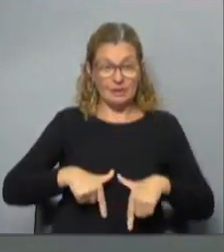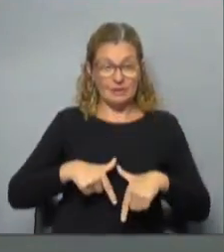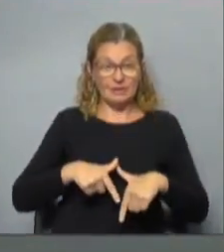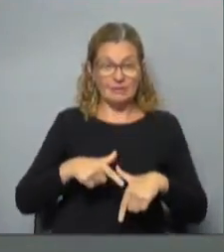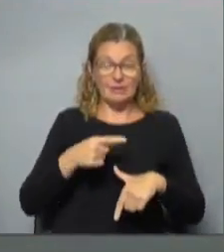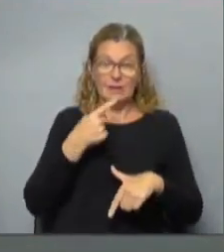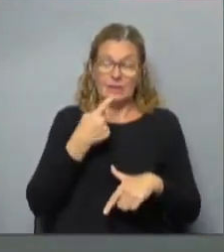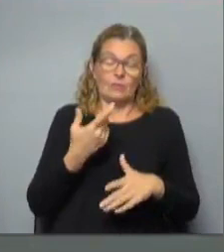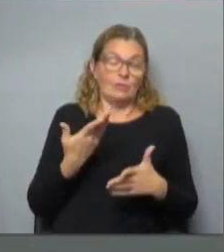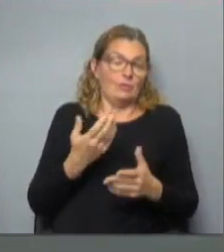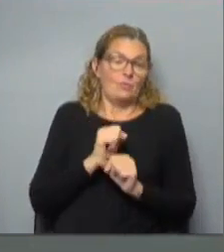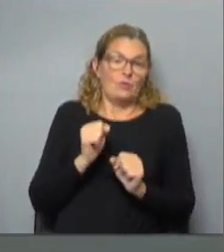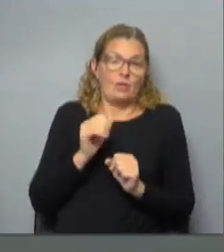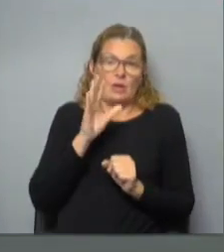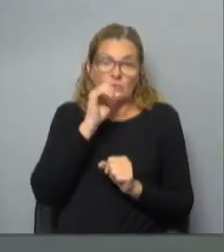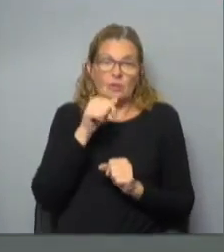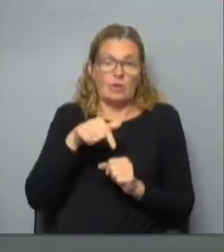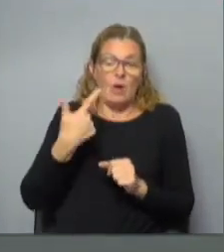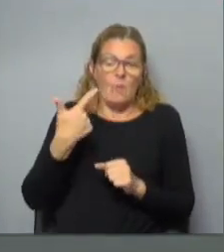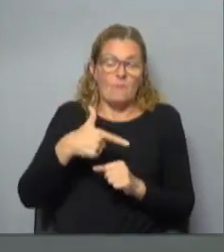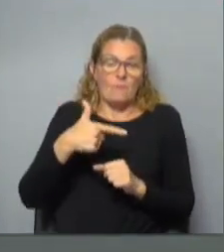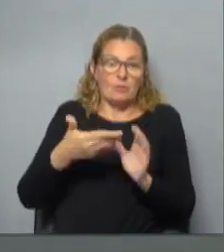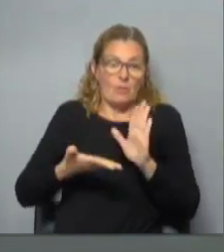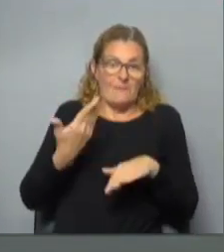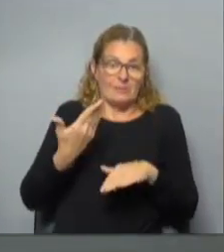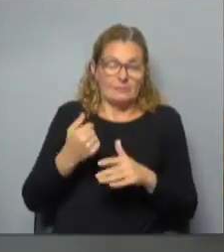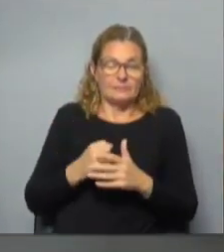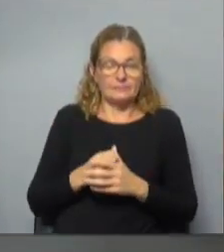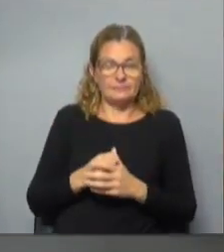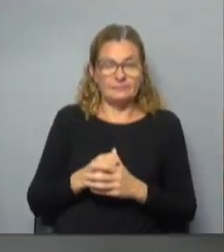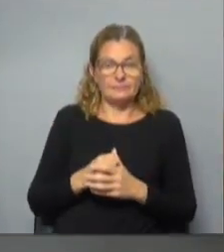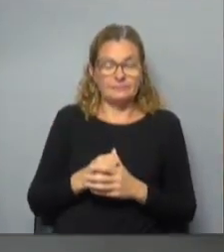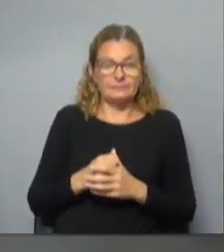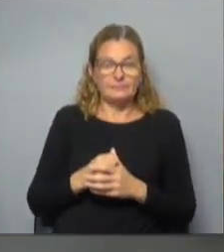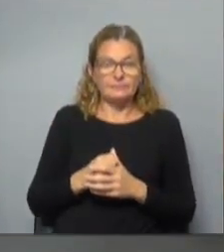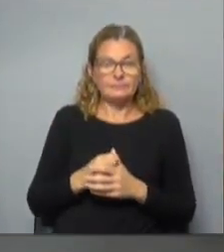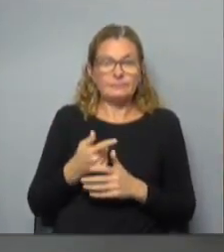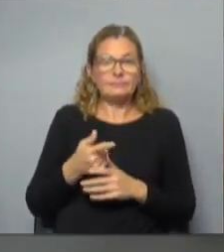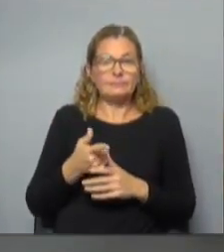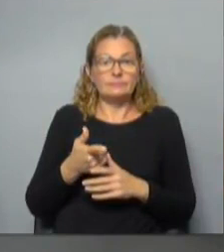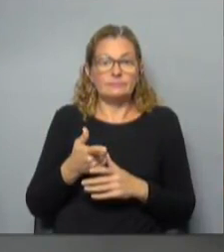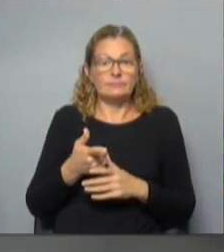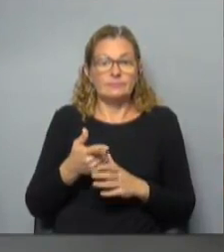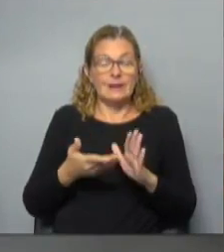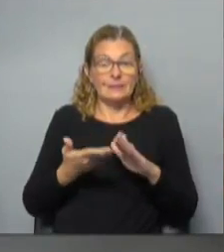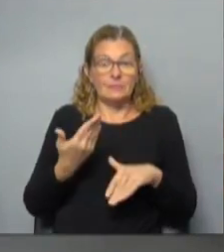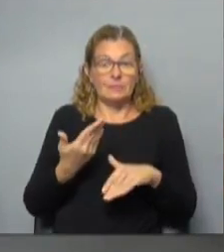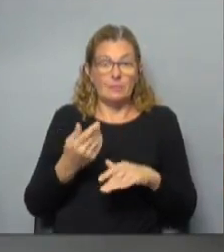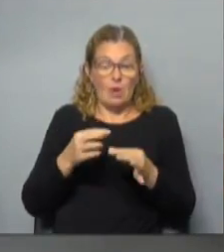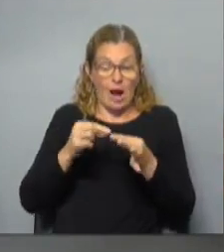esto era inevitable en función de los recientes aumentos de los combustibles lamentablemente tenemos que